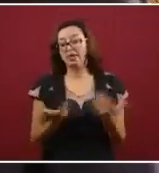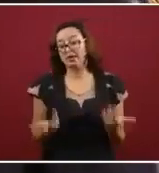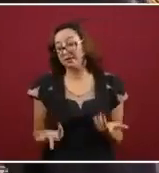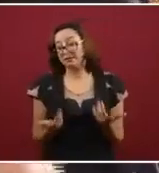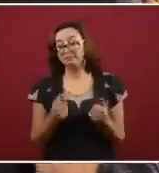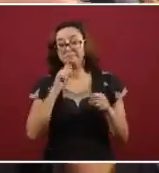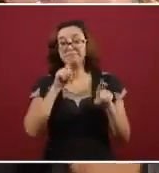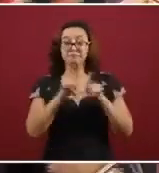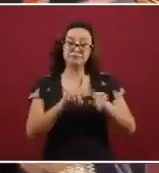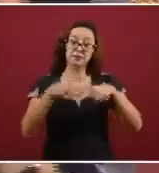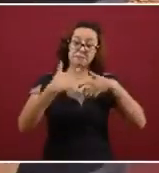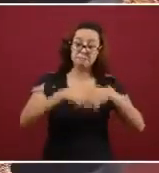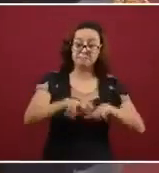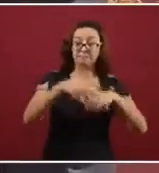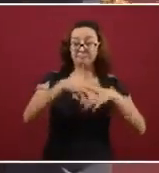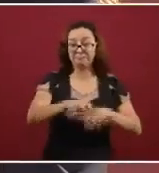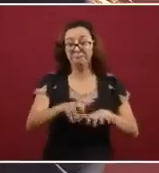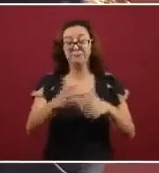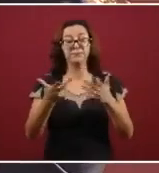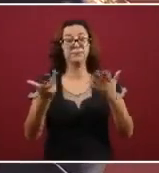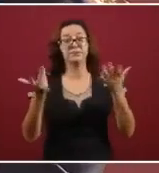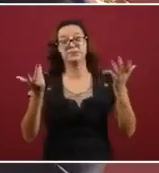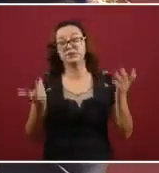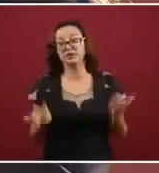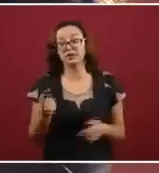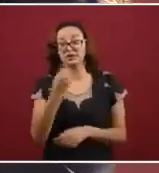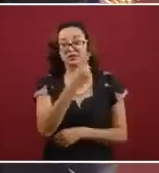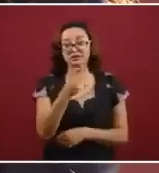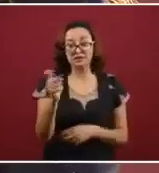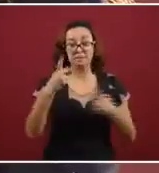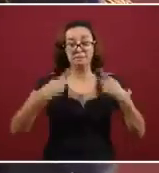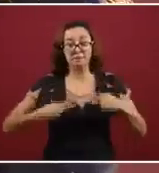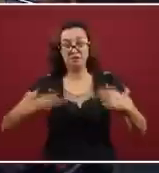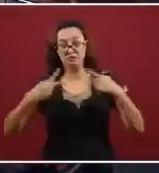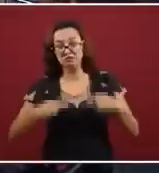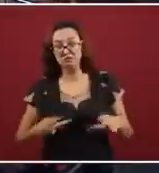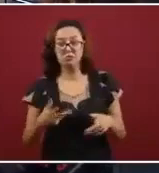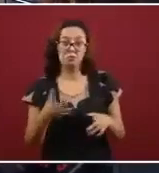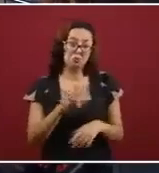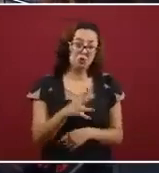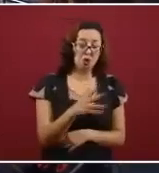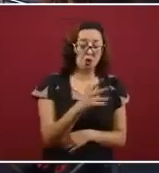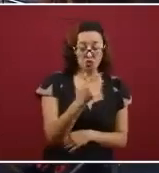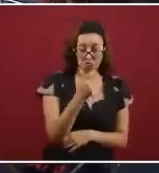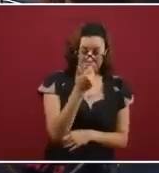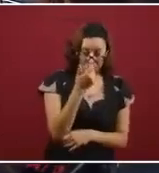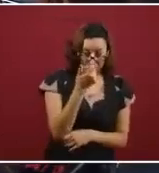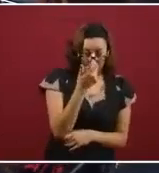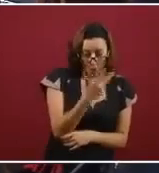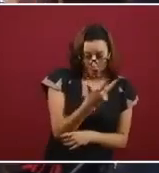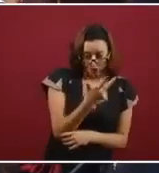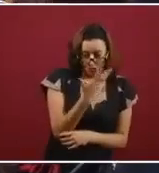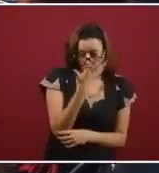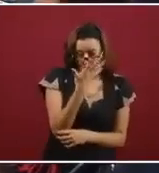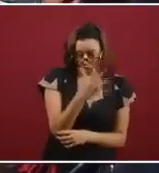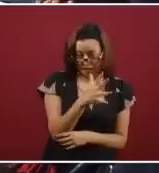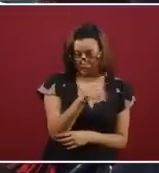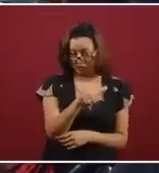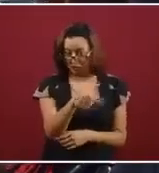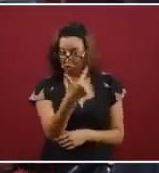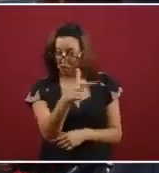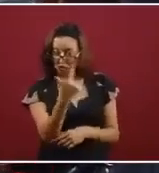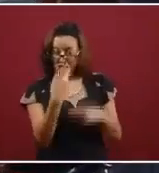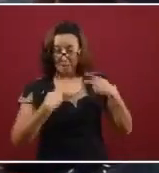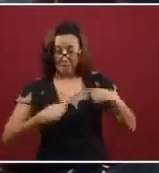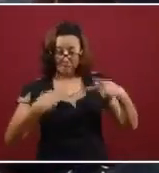manifestaciones y dices como si fueran 100 personas son 20 8 10 12 personas las inconformes que